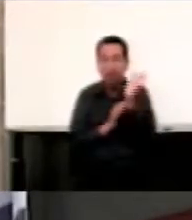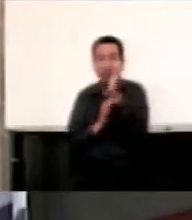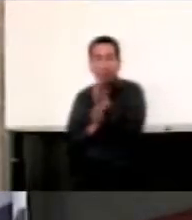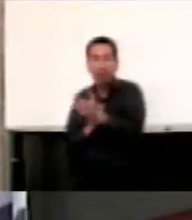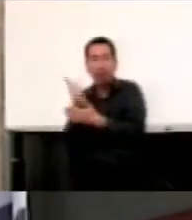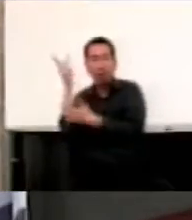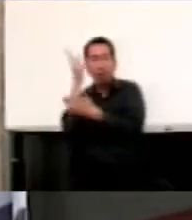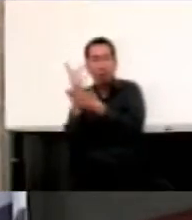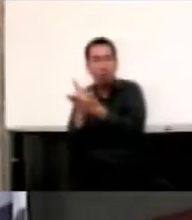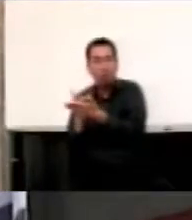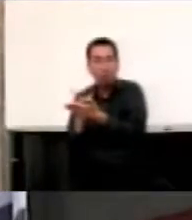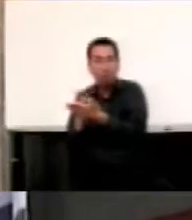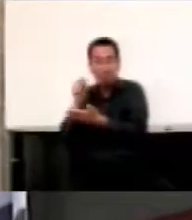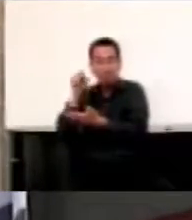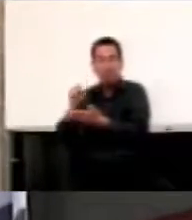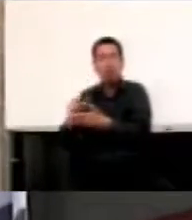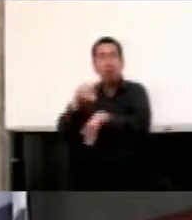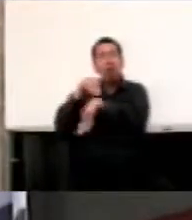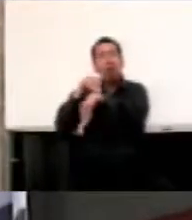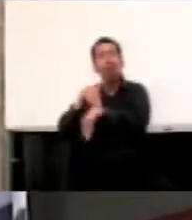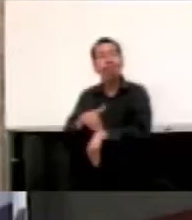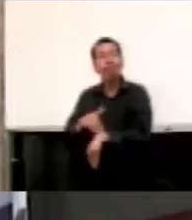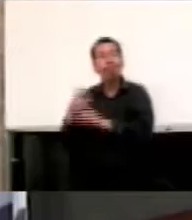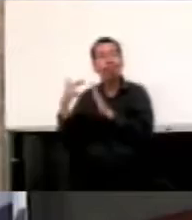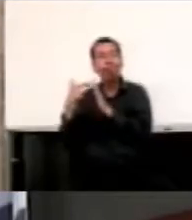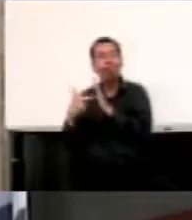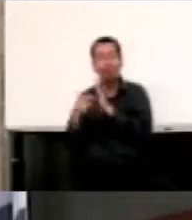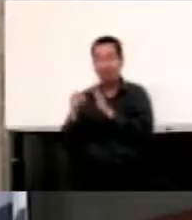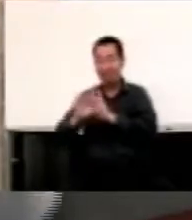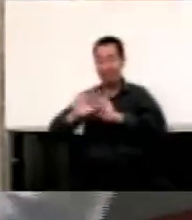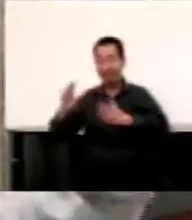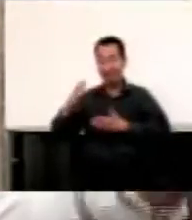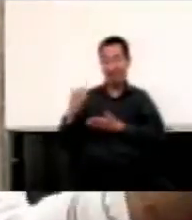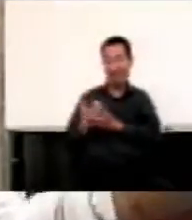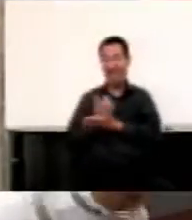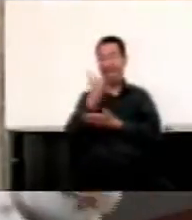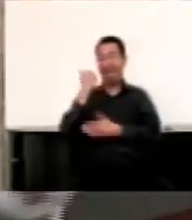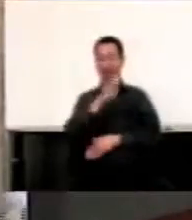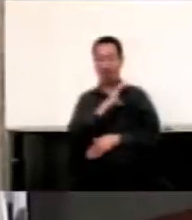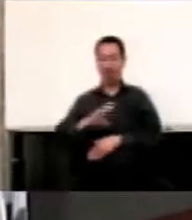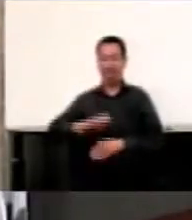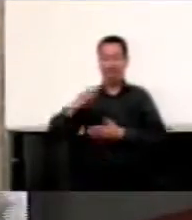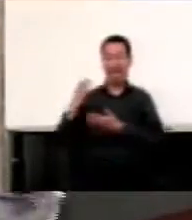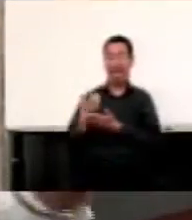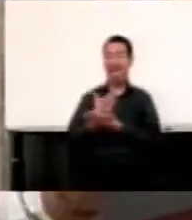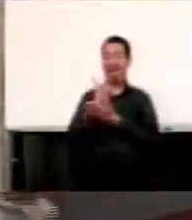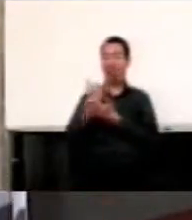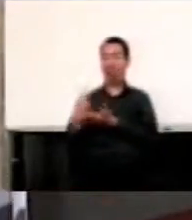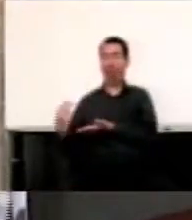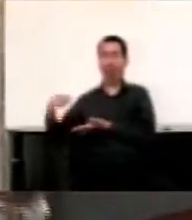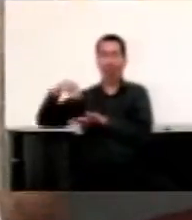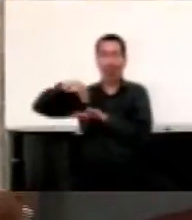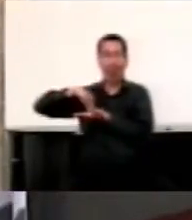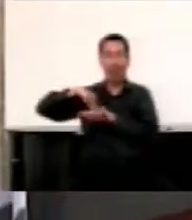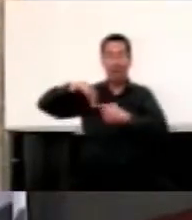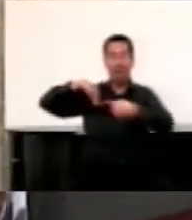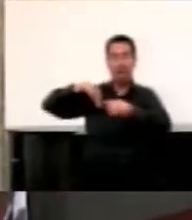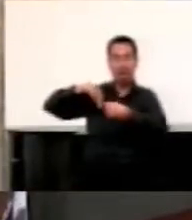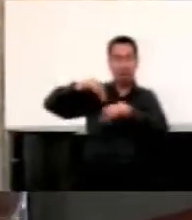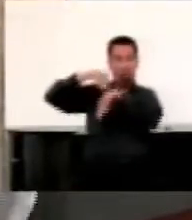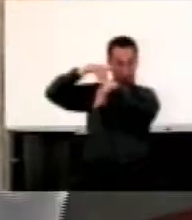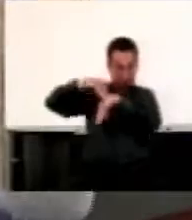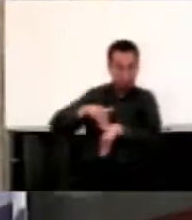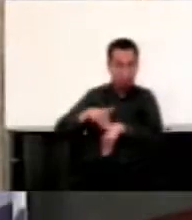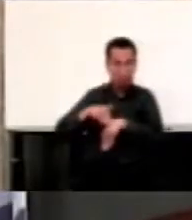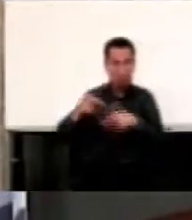públicas de ese partido cuando ya llega al poder. Habría que revisar ¿no? Si alguien está midiendo esa